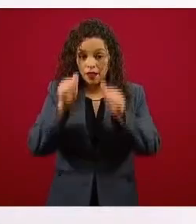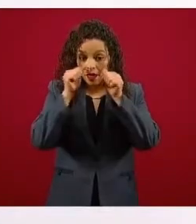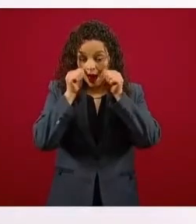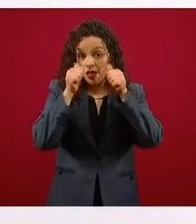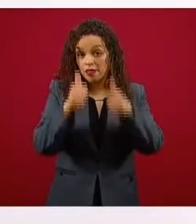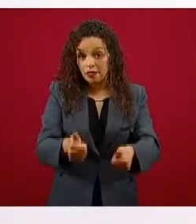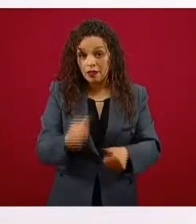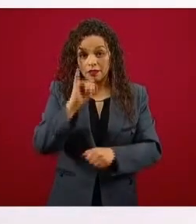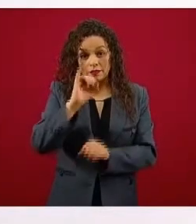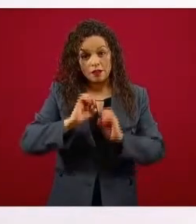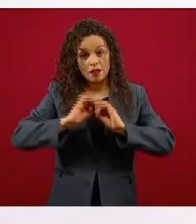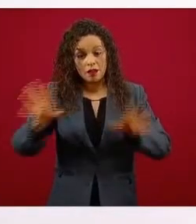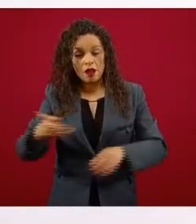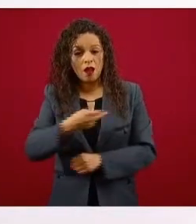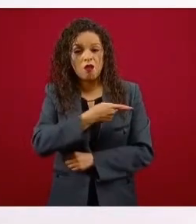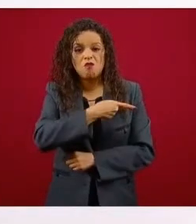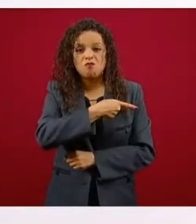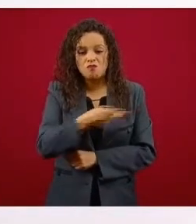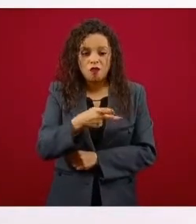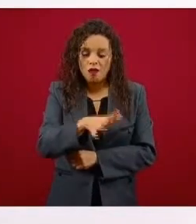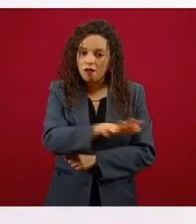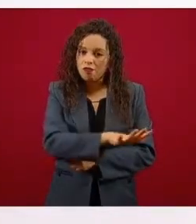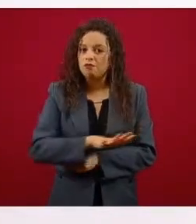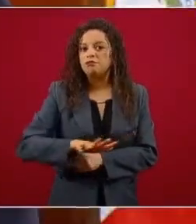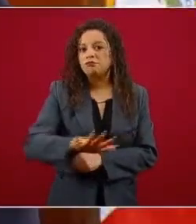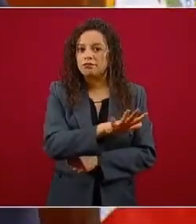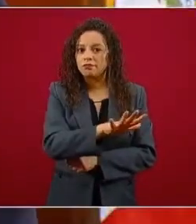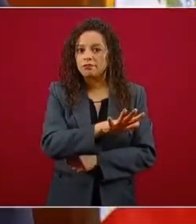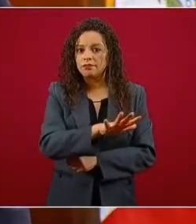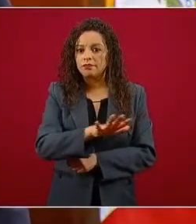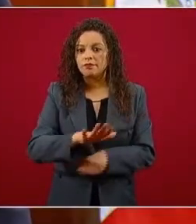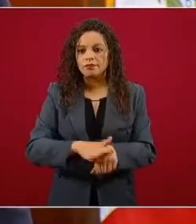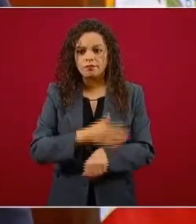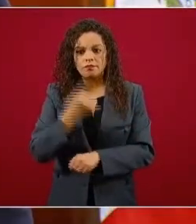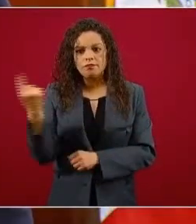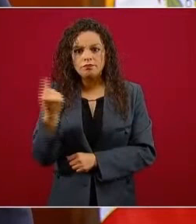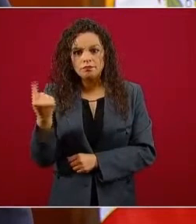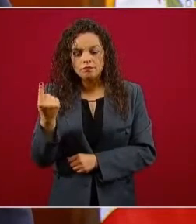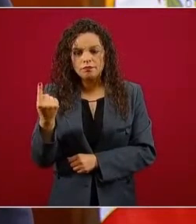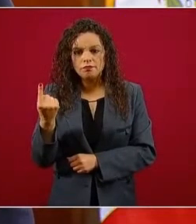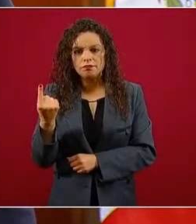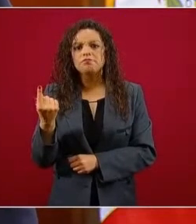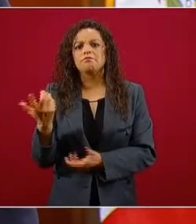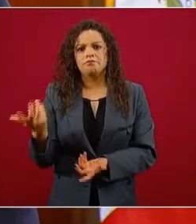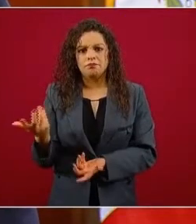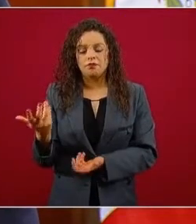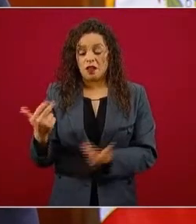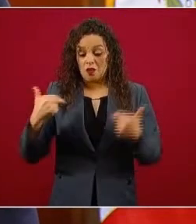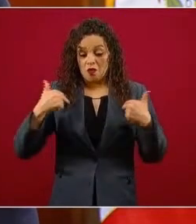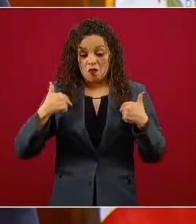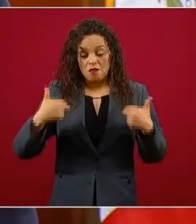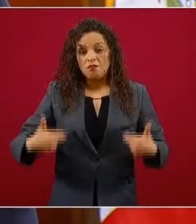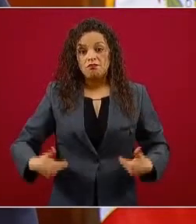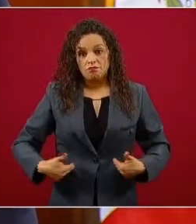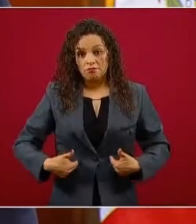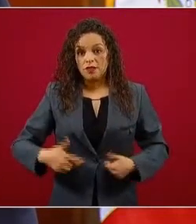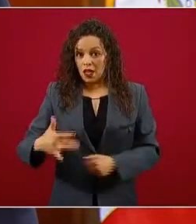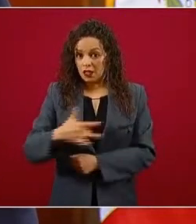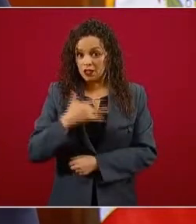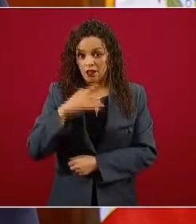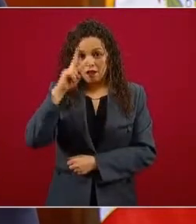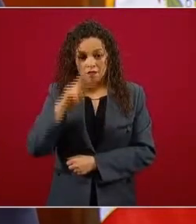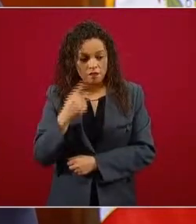desde luego, y sobre todo por convicción y por humanismo,